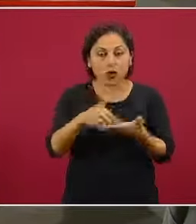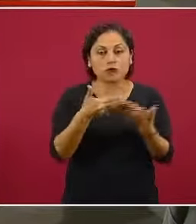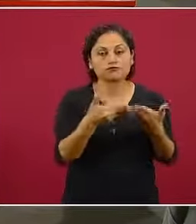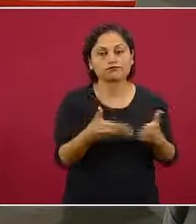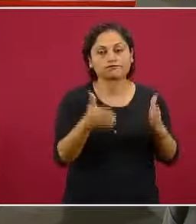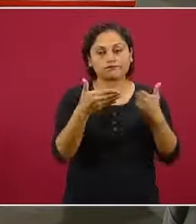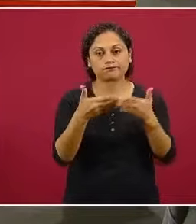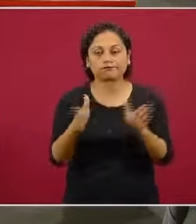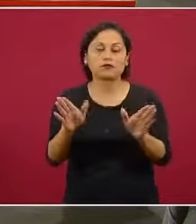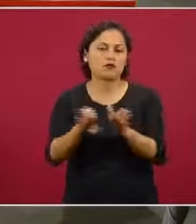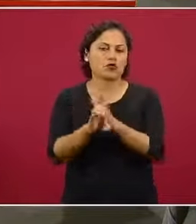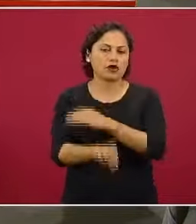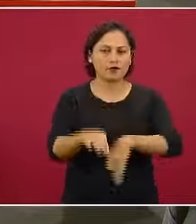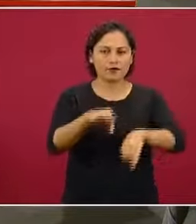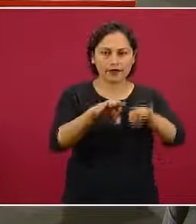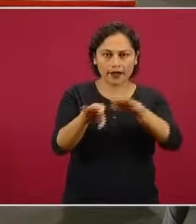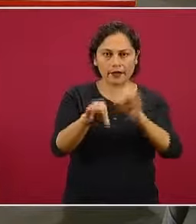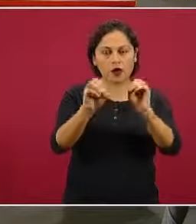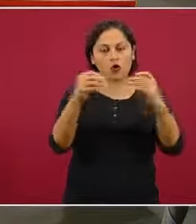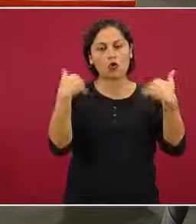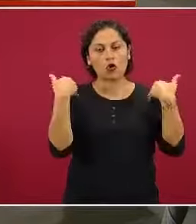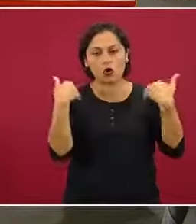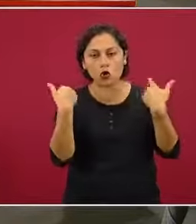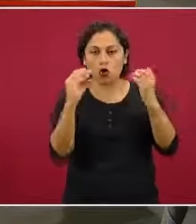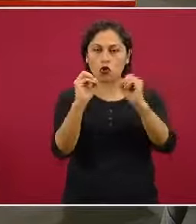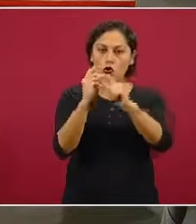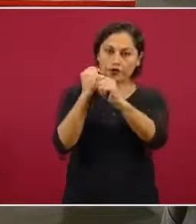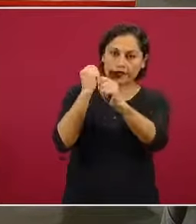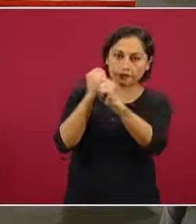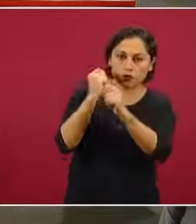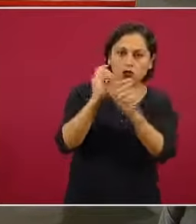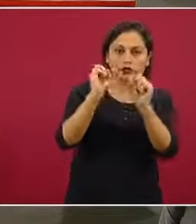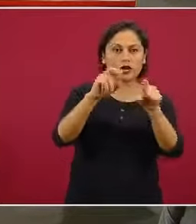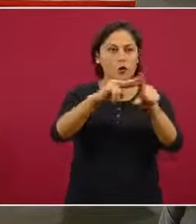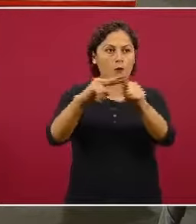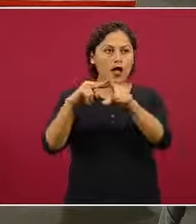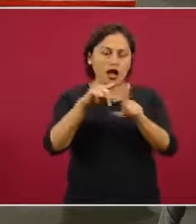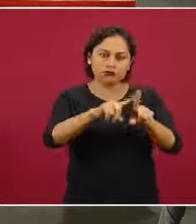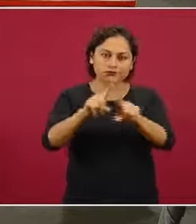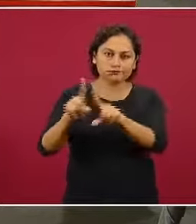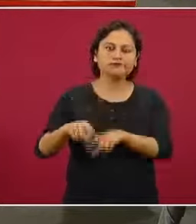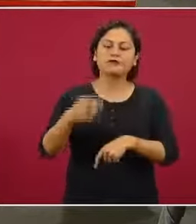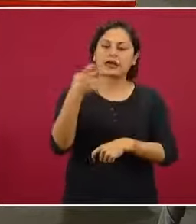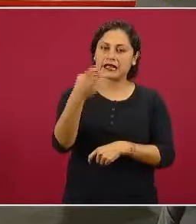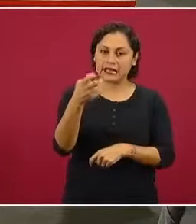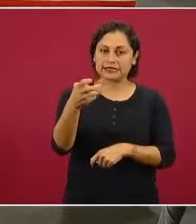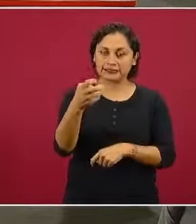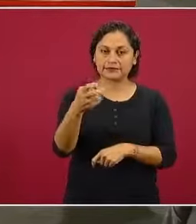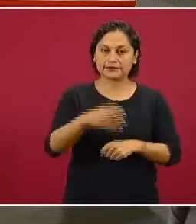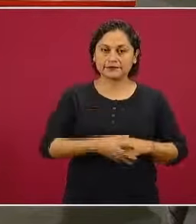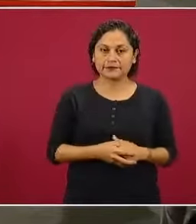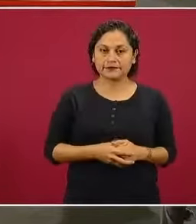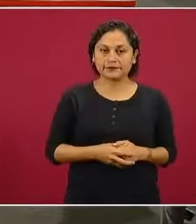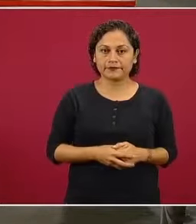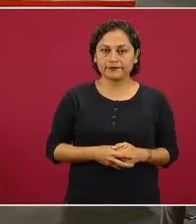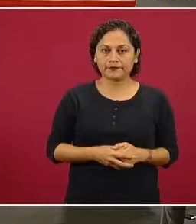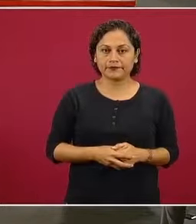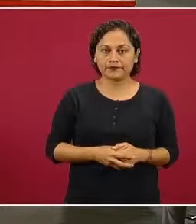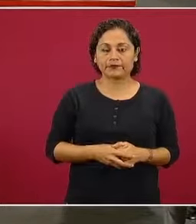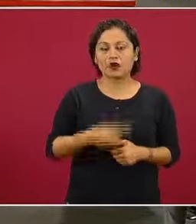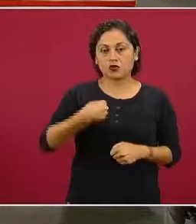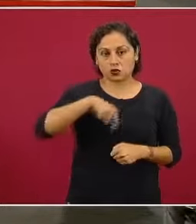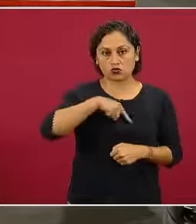en el trabajo, en las actividades recreativas, en el transporte, en las plazas públicas, y que hemos determinado que ocurra